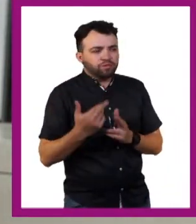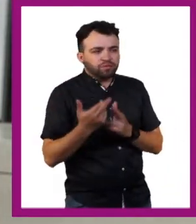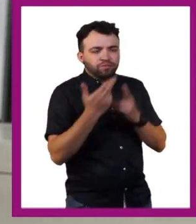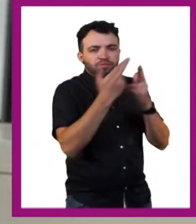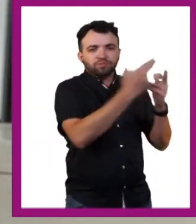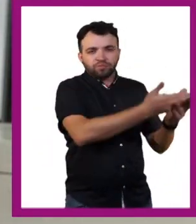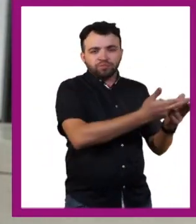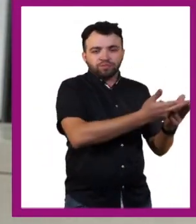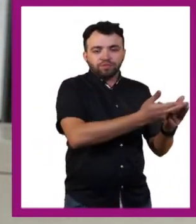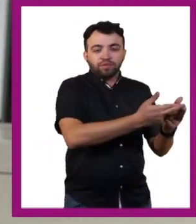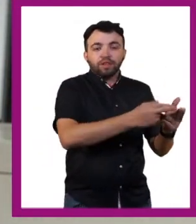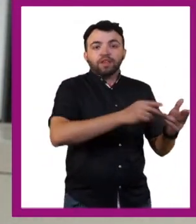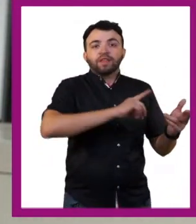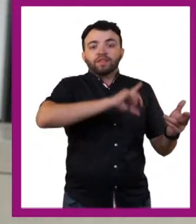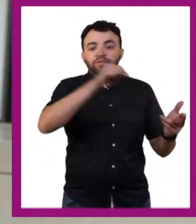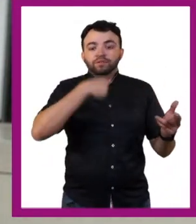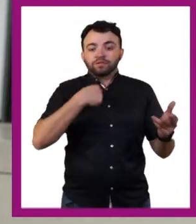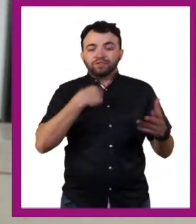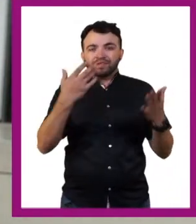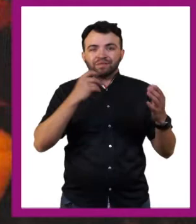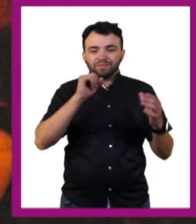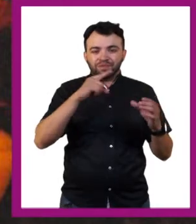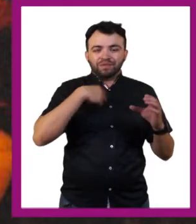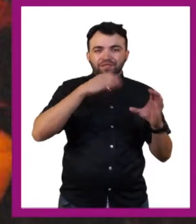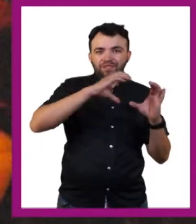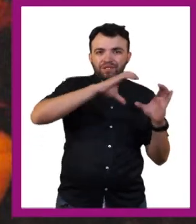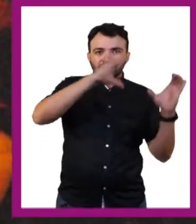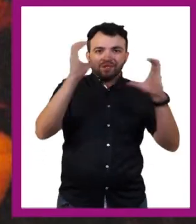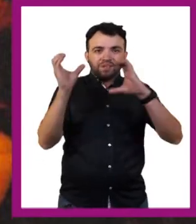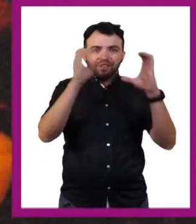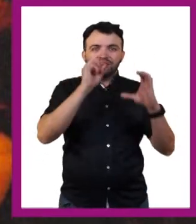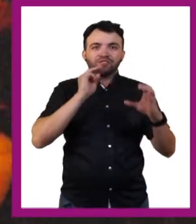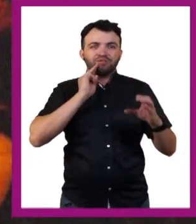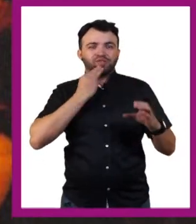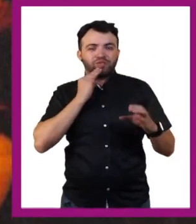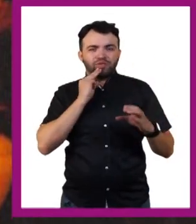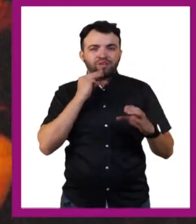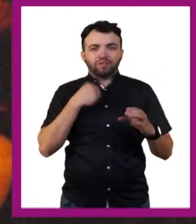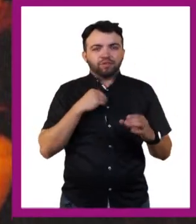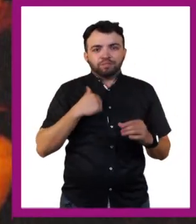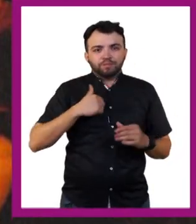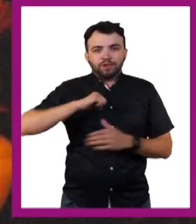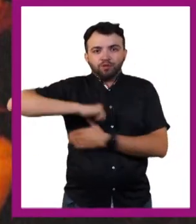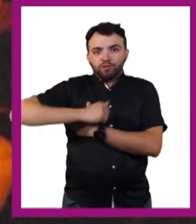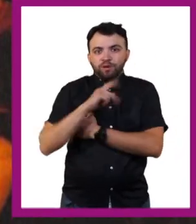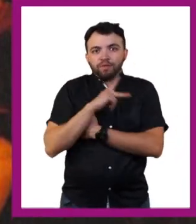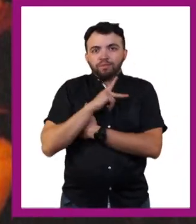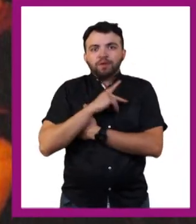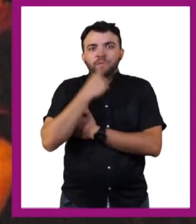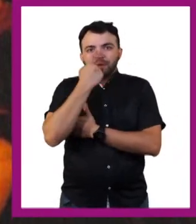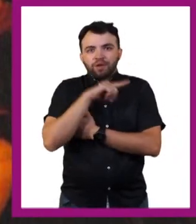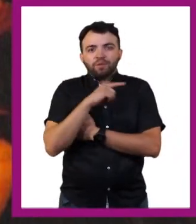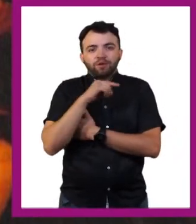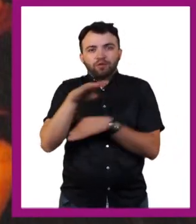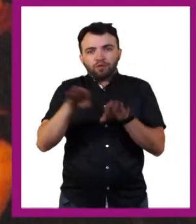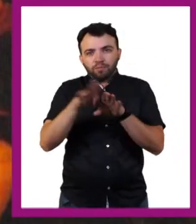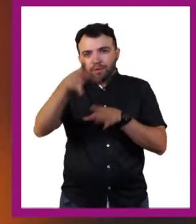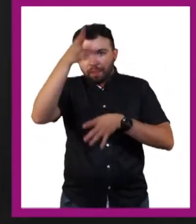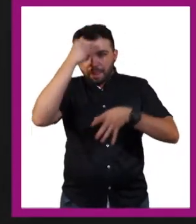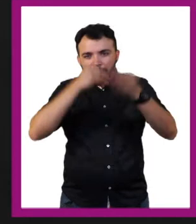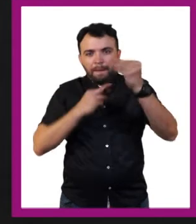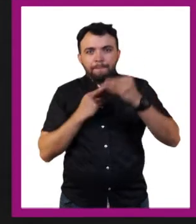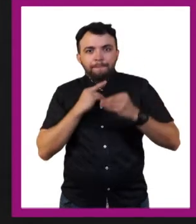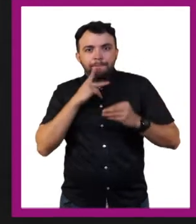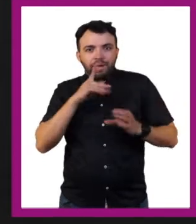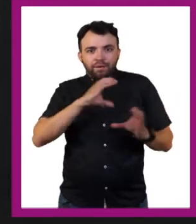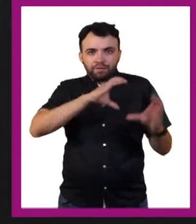sus fotos se las regalaba y todos los barridos me los empecé a quedar y empecé a ver cómo hacer esos barridos mejor.